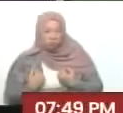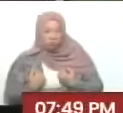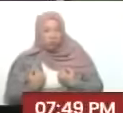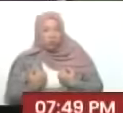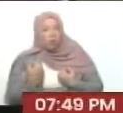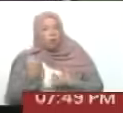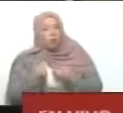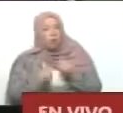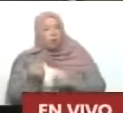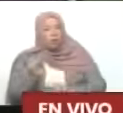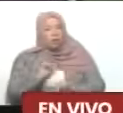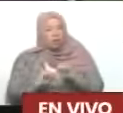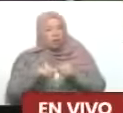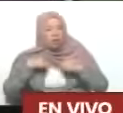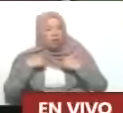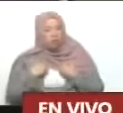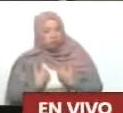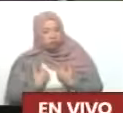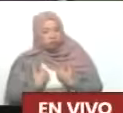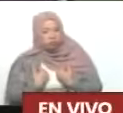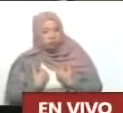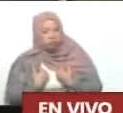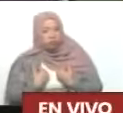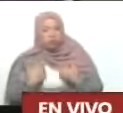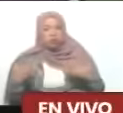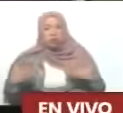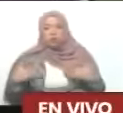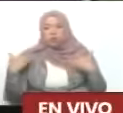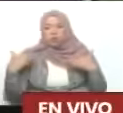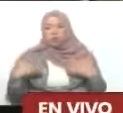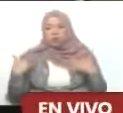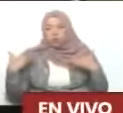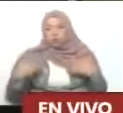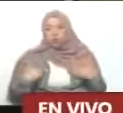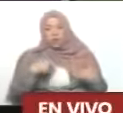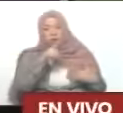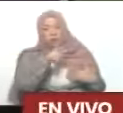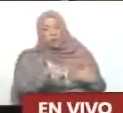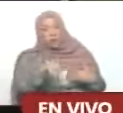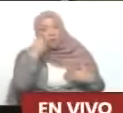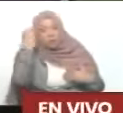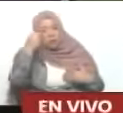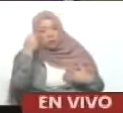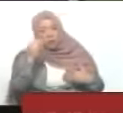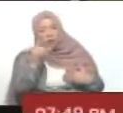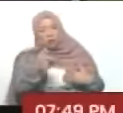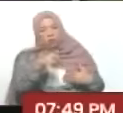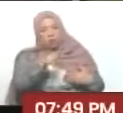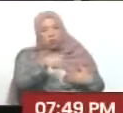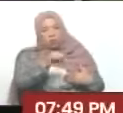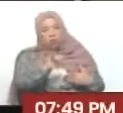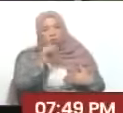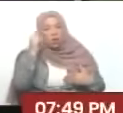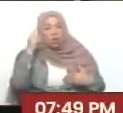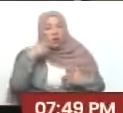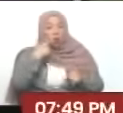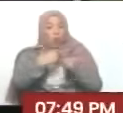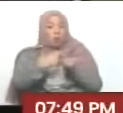de que esto no nos agote es inyectarnos lo que llamaba Gramsci, ese gran pensador, el optimismo de la